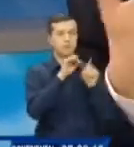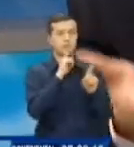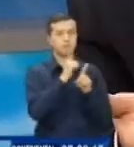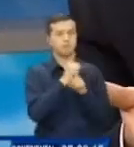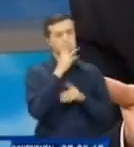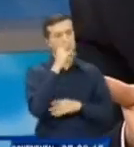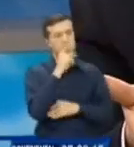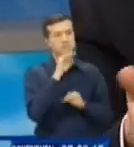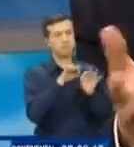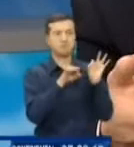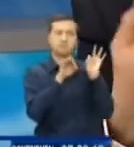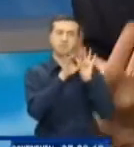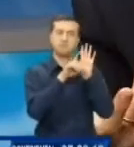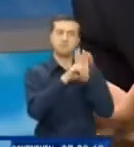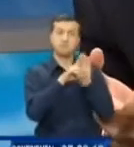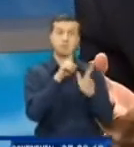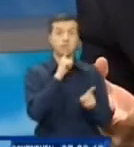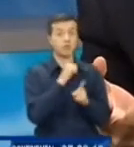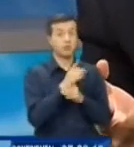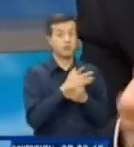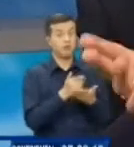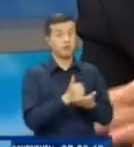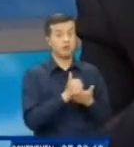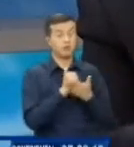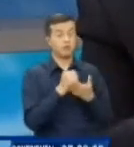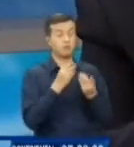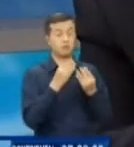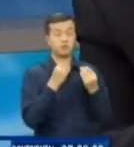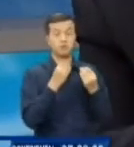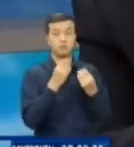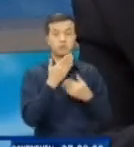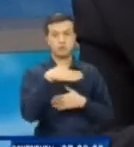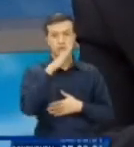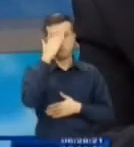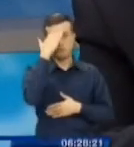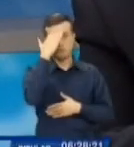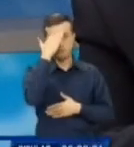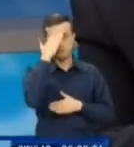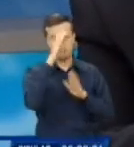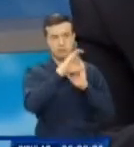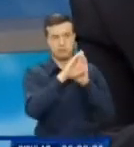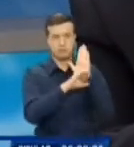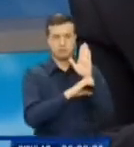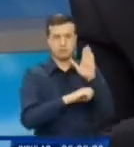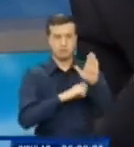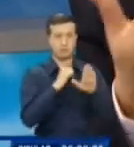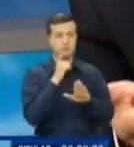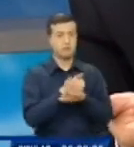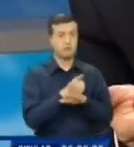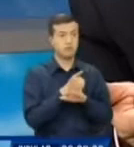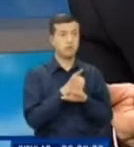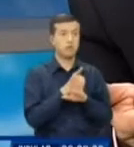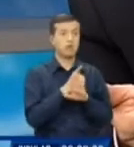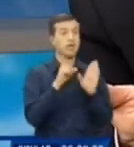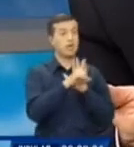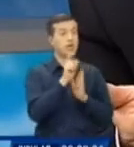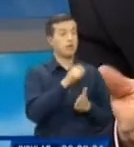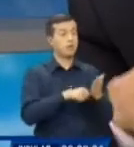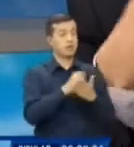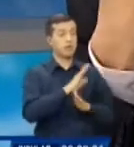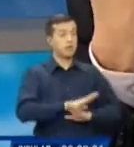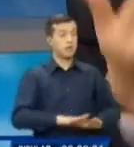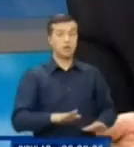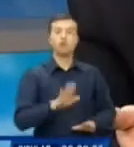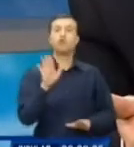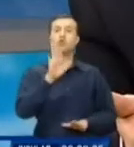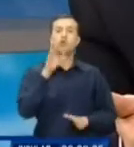de hechos importantes los marcos jurídicos son importantes más aún cuando es mandato constitucional el tema no es aprobar una ley el